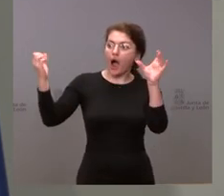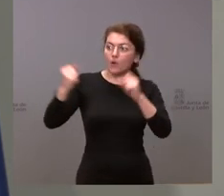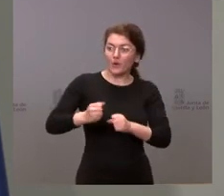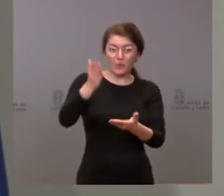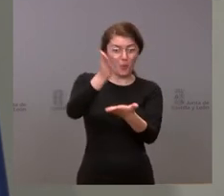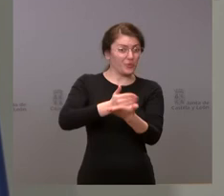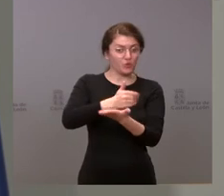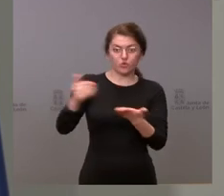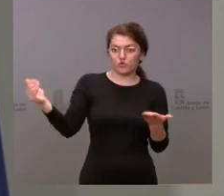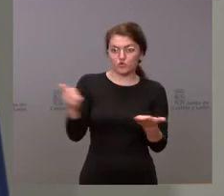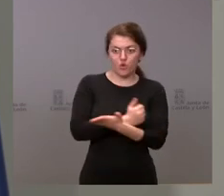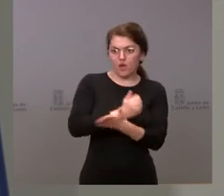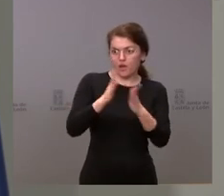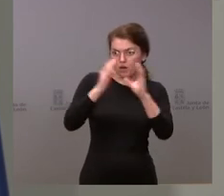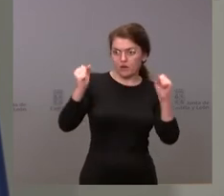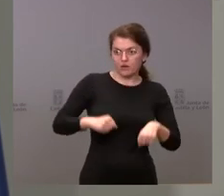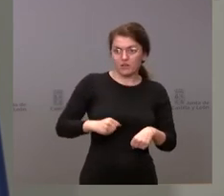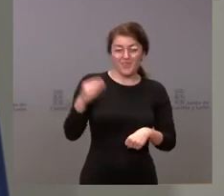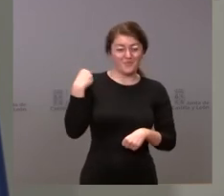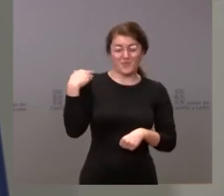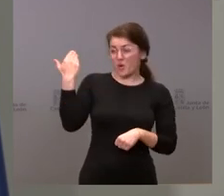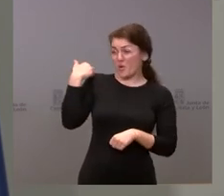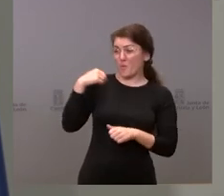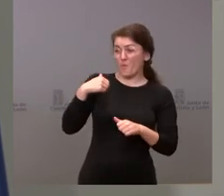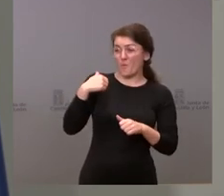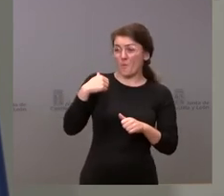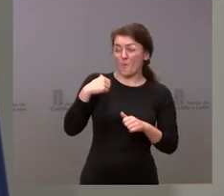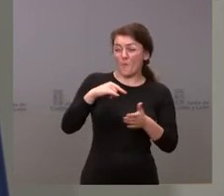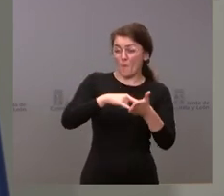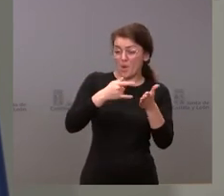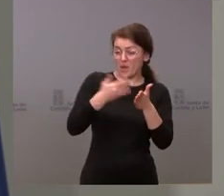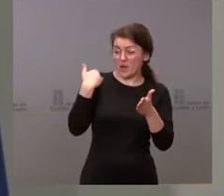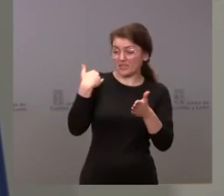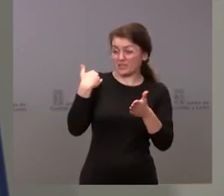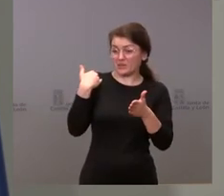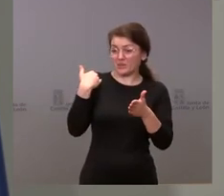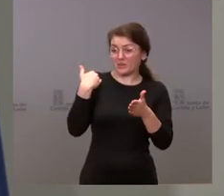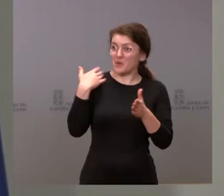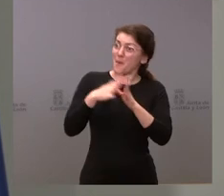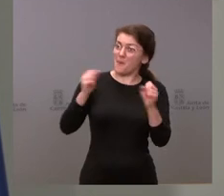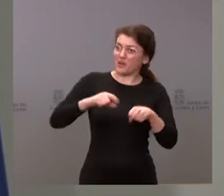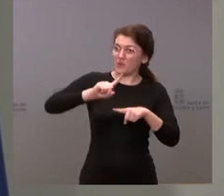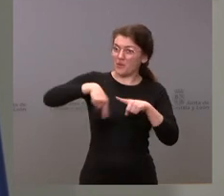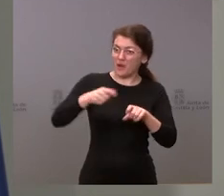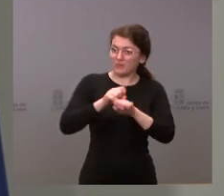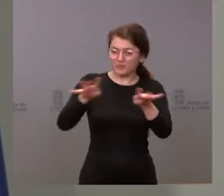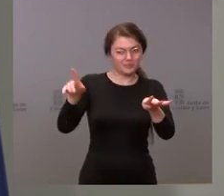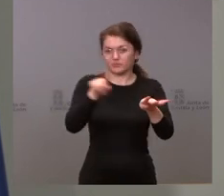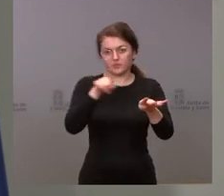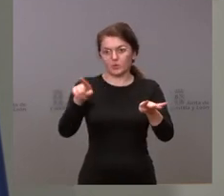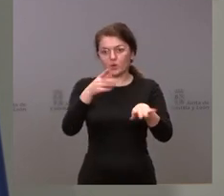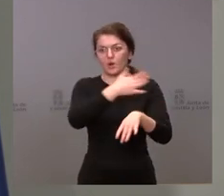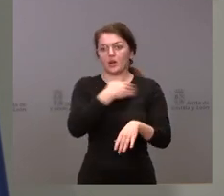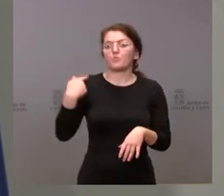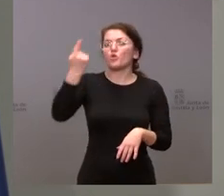como en el modelo anterior se pacte con una comunidad autónoma y luego ese modelo se extienda al resto y ahora le damos con el ánimo de defender los intereses